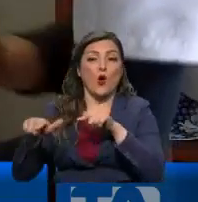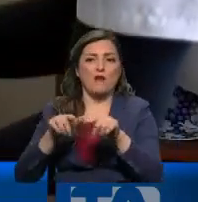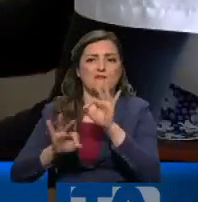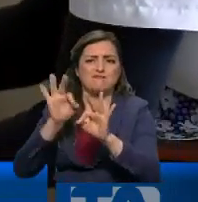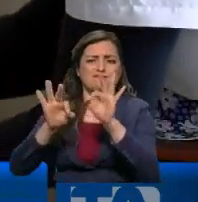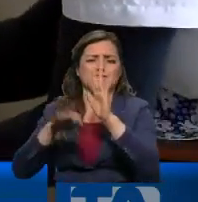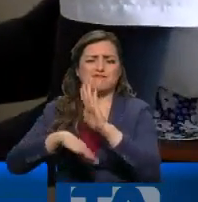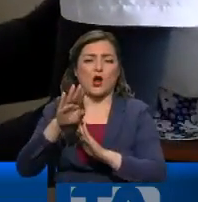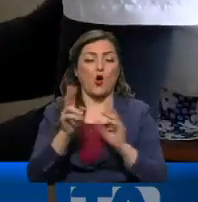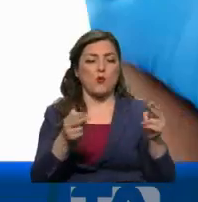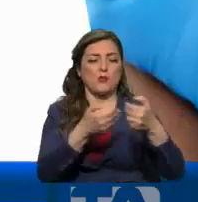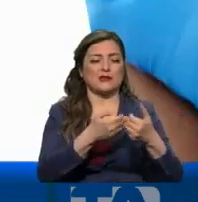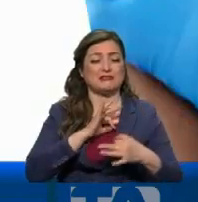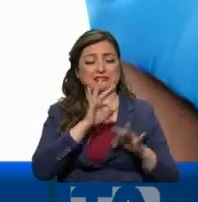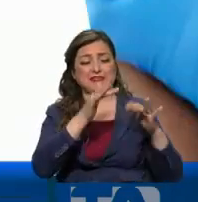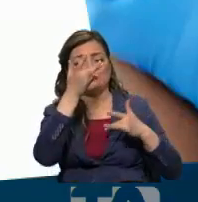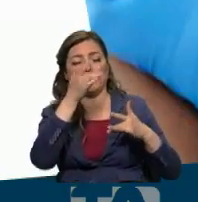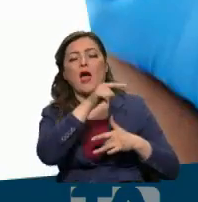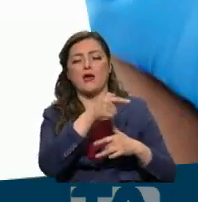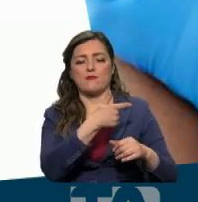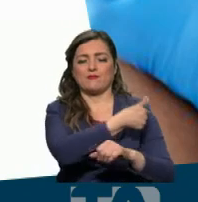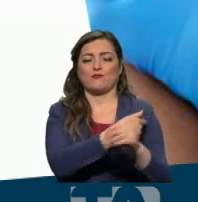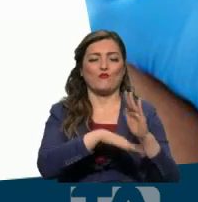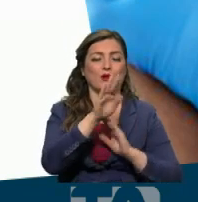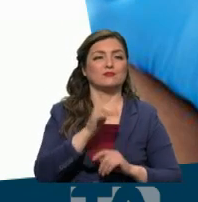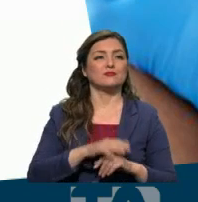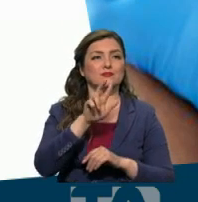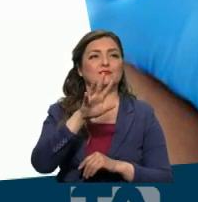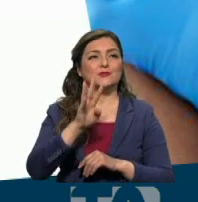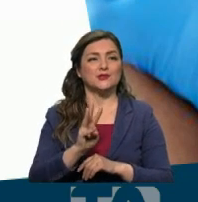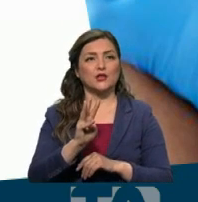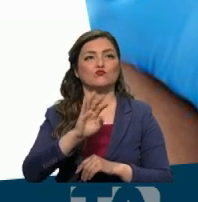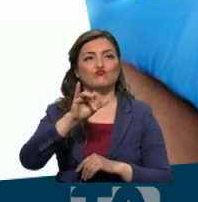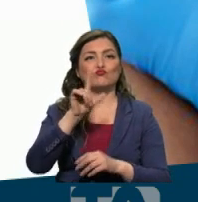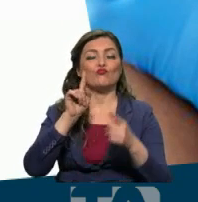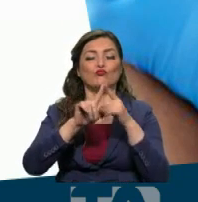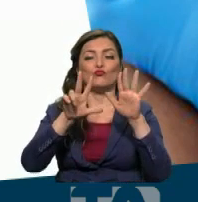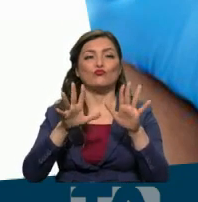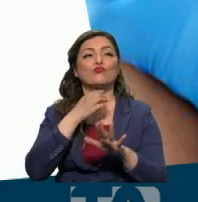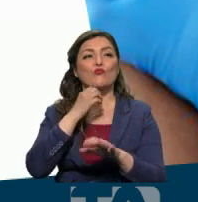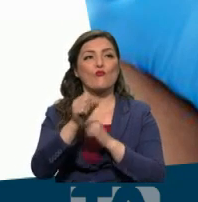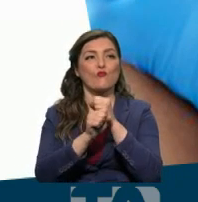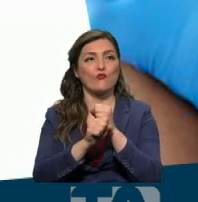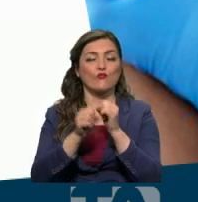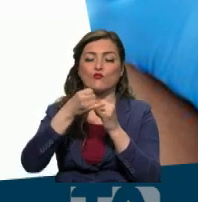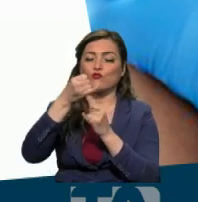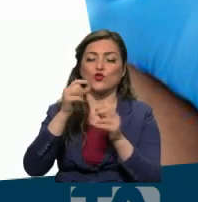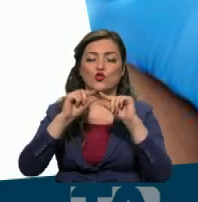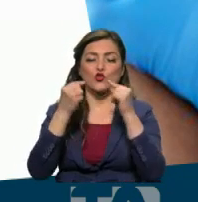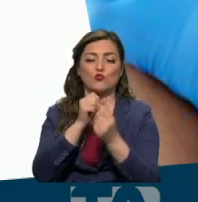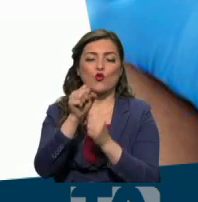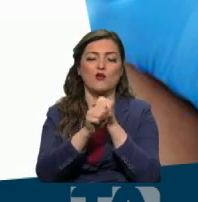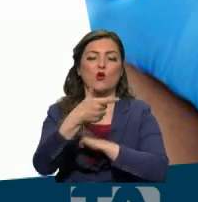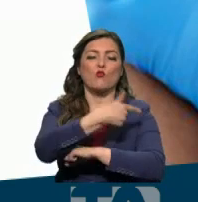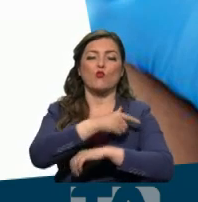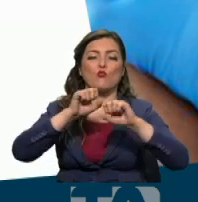cercos epidemiológicos. Asimismo, entre el 26 de julio y el 8 de agosto de este año, además de los últimos grupos de edad, se